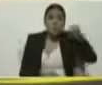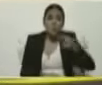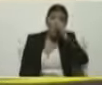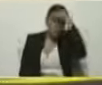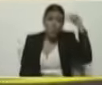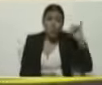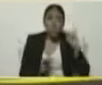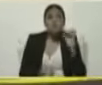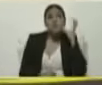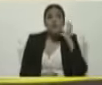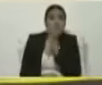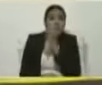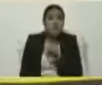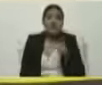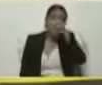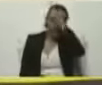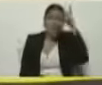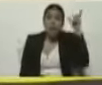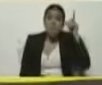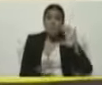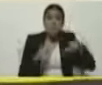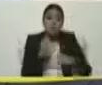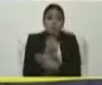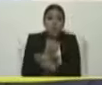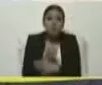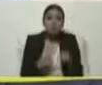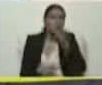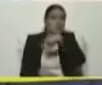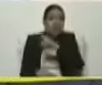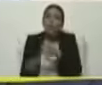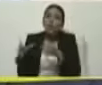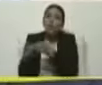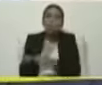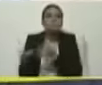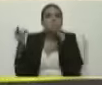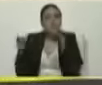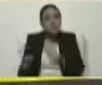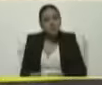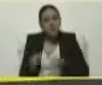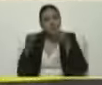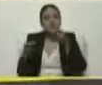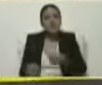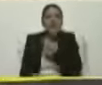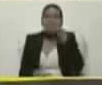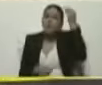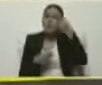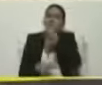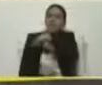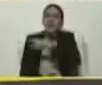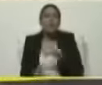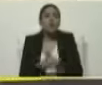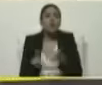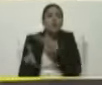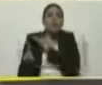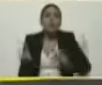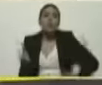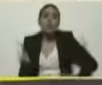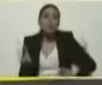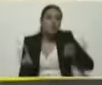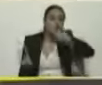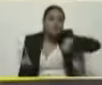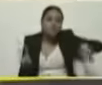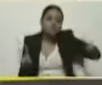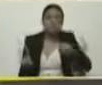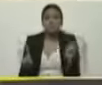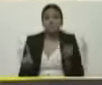Capriles, Leopoldo López, el extremismo otra vez. Porque ellos se creen dueños de ustedes, del voto opositor. Y